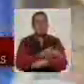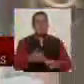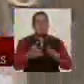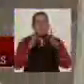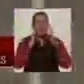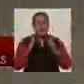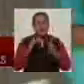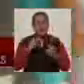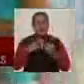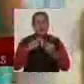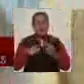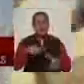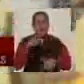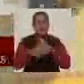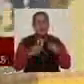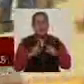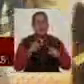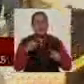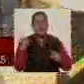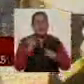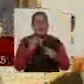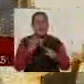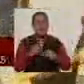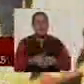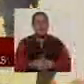la población en este...